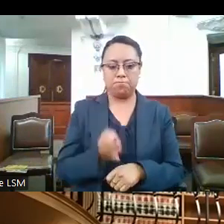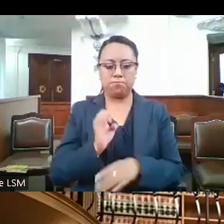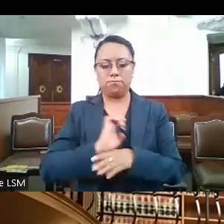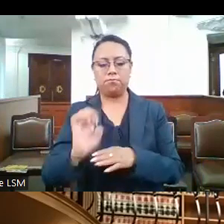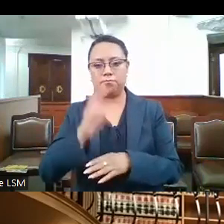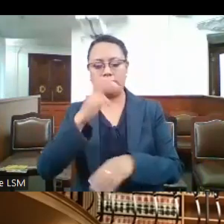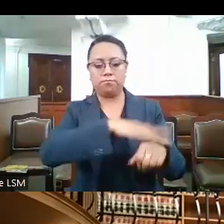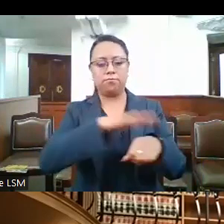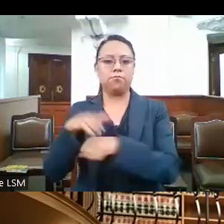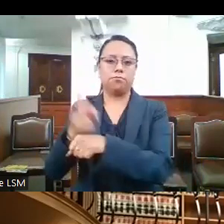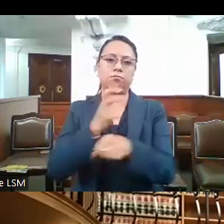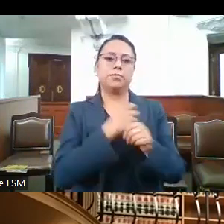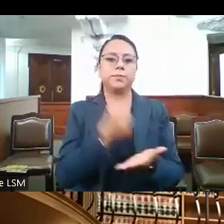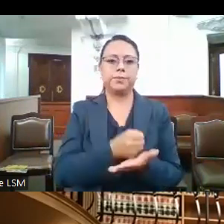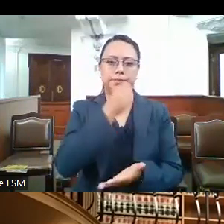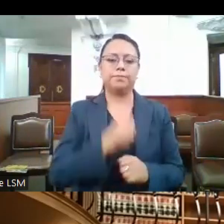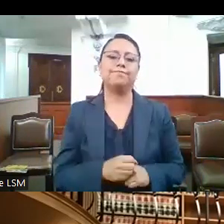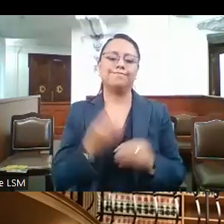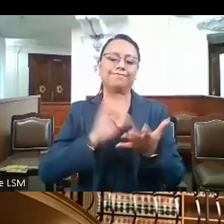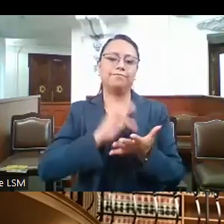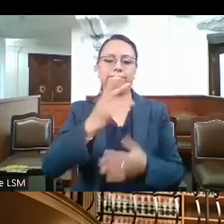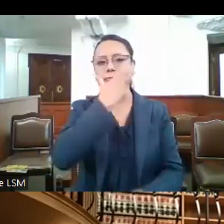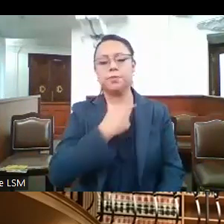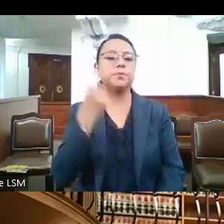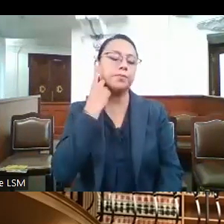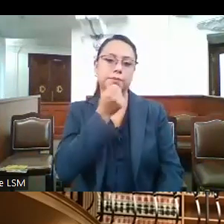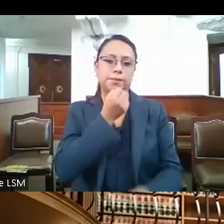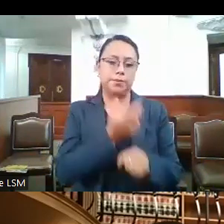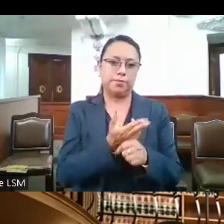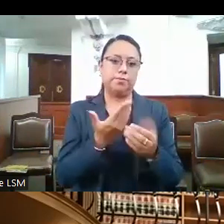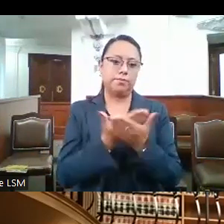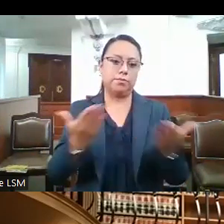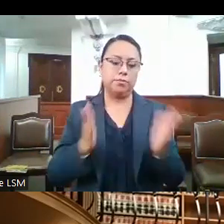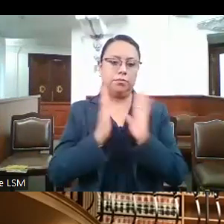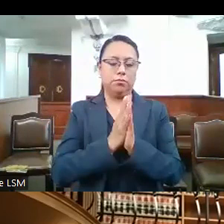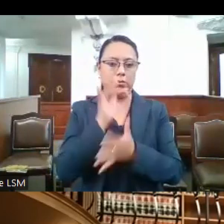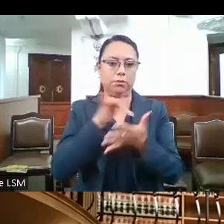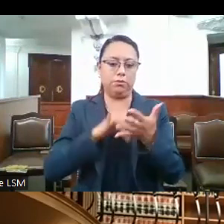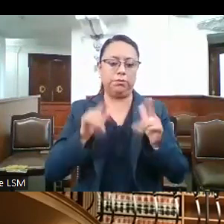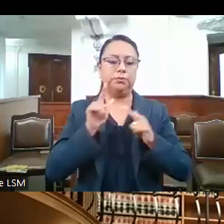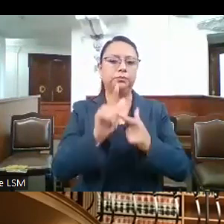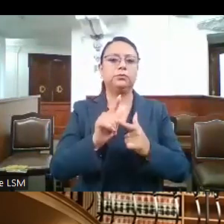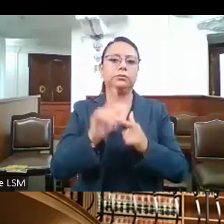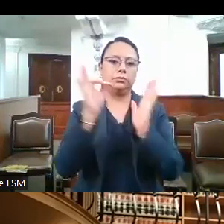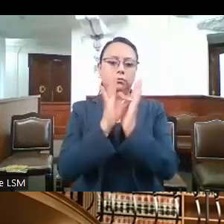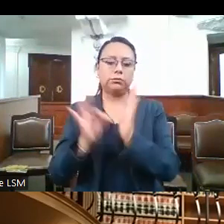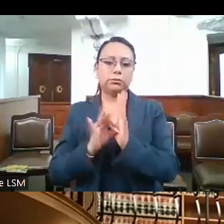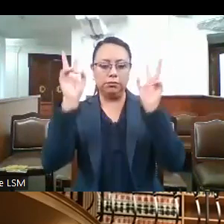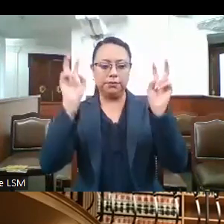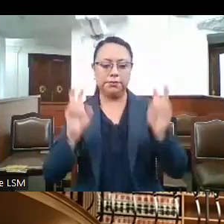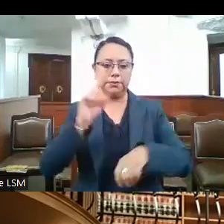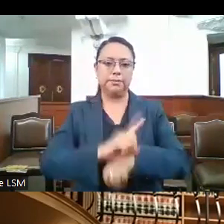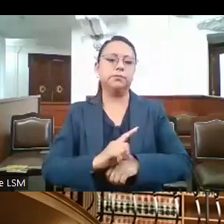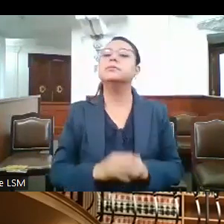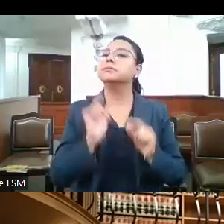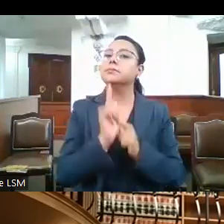la convocatoria. Muchas gracias, diputado secretario. Proceda, por favor, a la lectura al siguiente punto del orden del día.